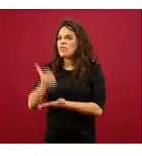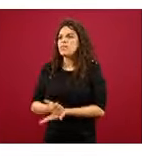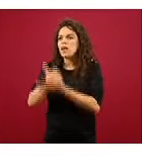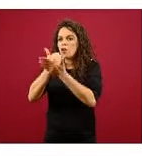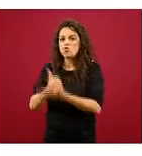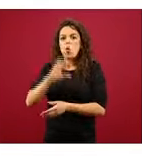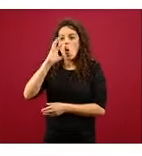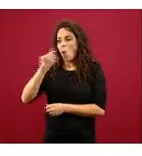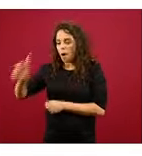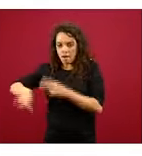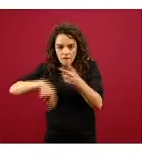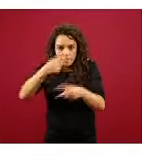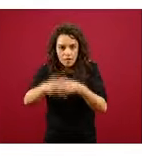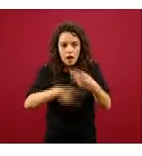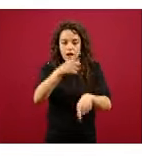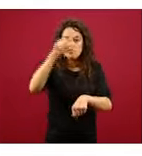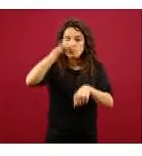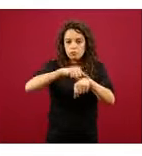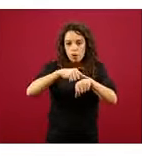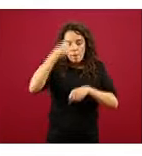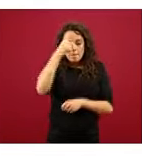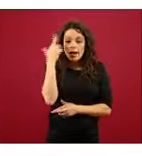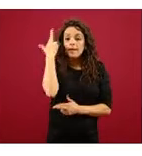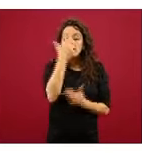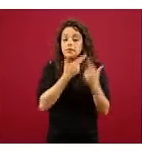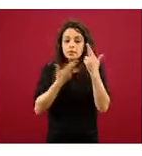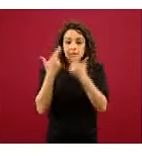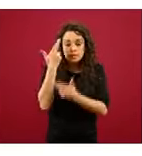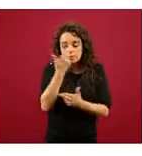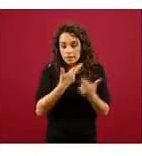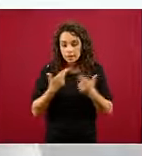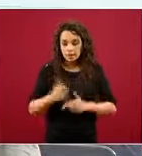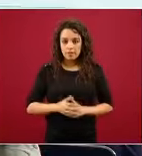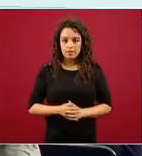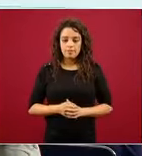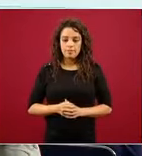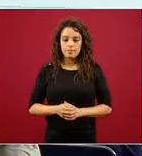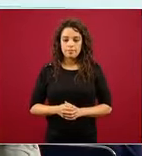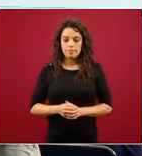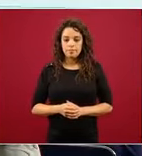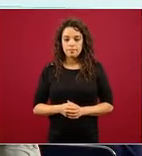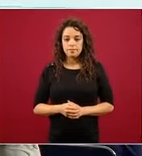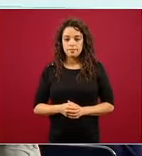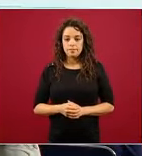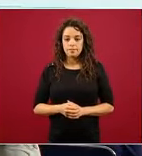vayan a la atención y a su valoración médica cuanto antes. ¿Me puede pasar la siguiente, por favor?